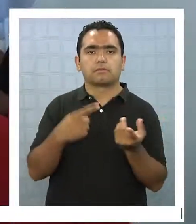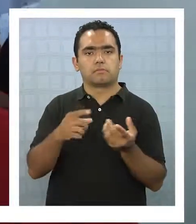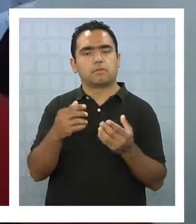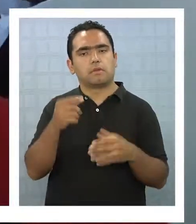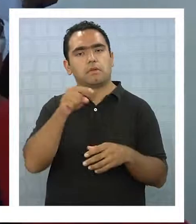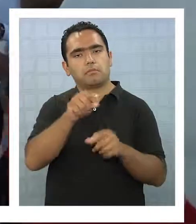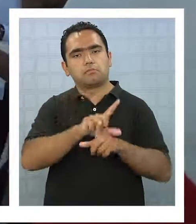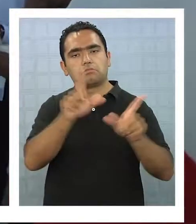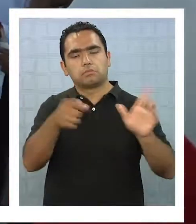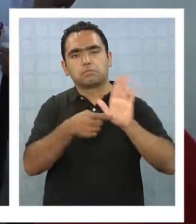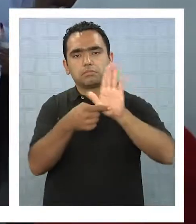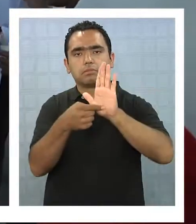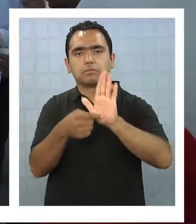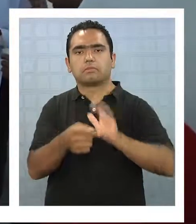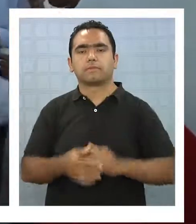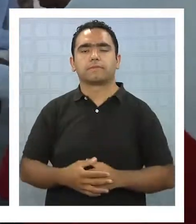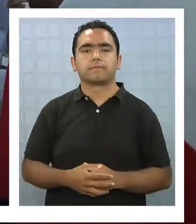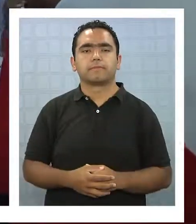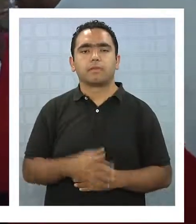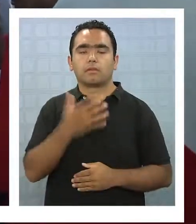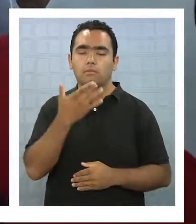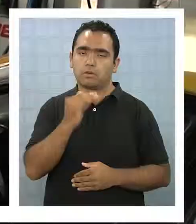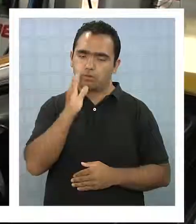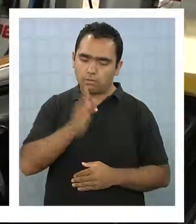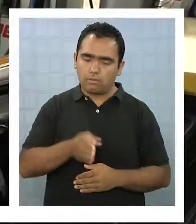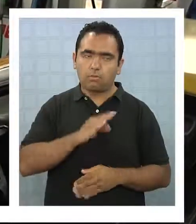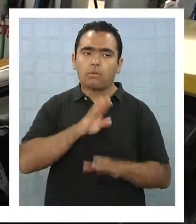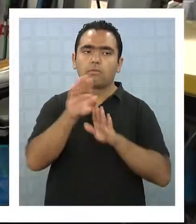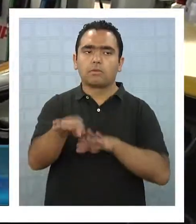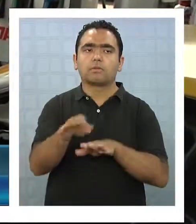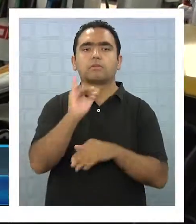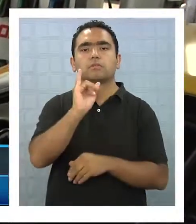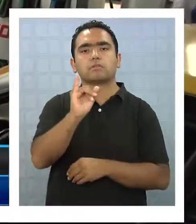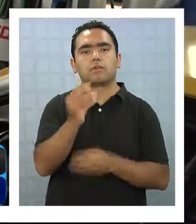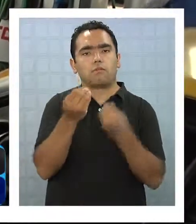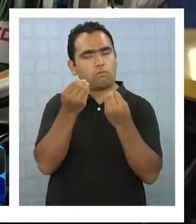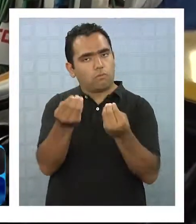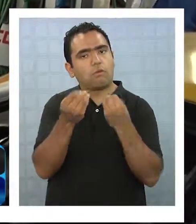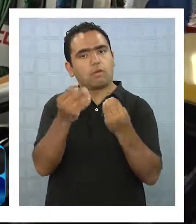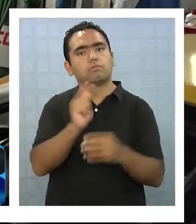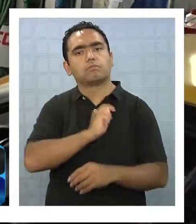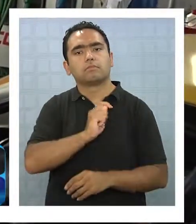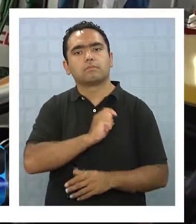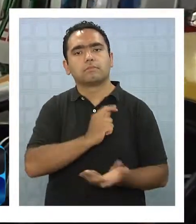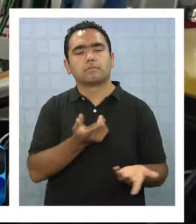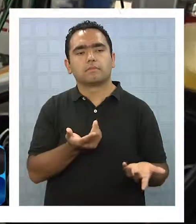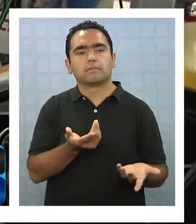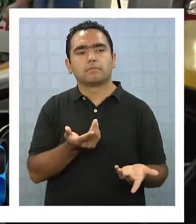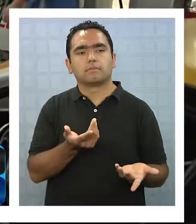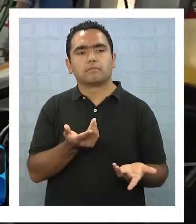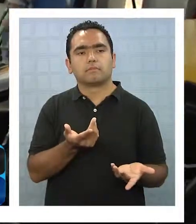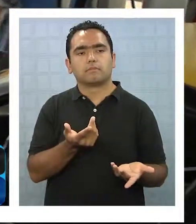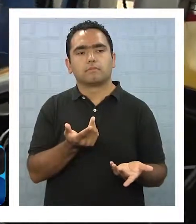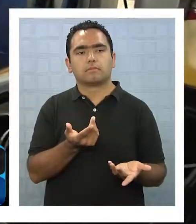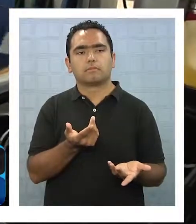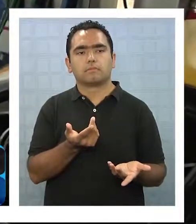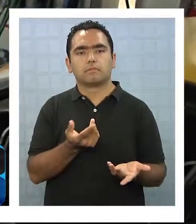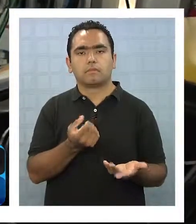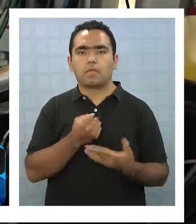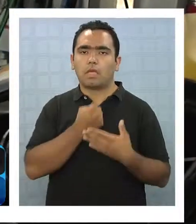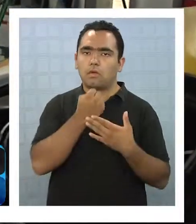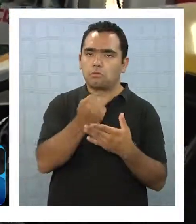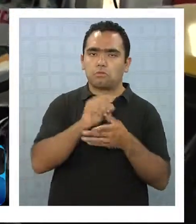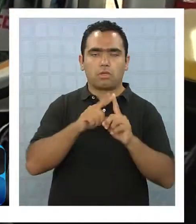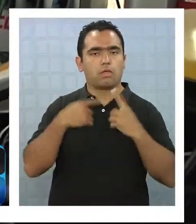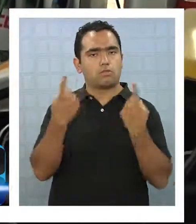campaña. Porque hay que apoyar, hay que apoyar es una causa noble como dicen y hace bien para